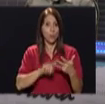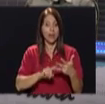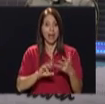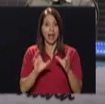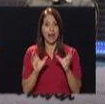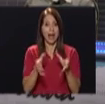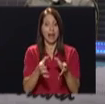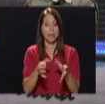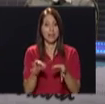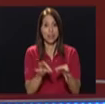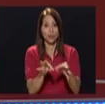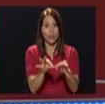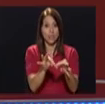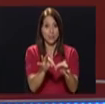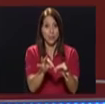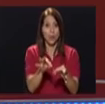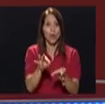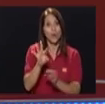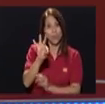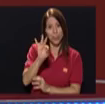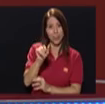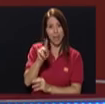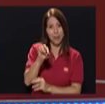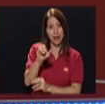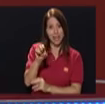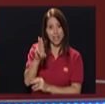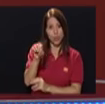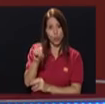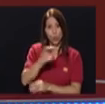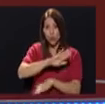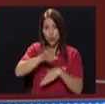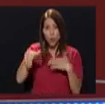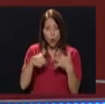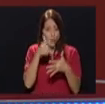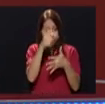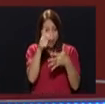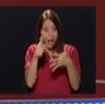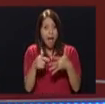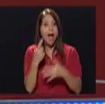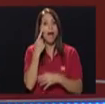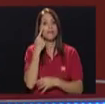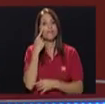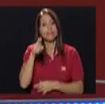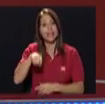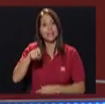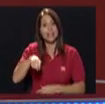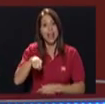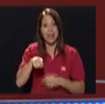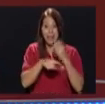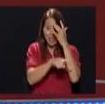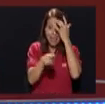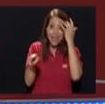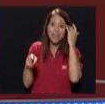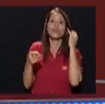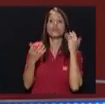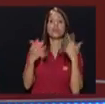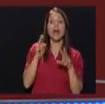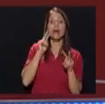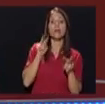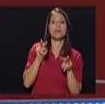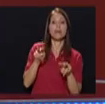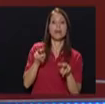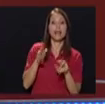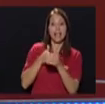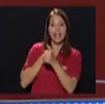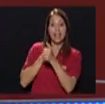Pública, por ejemplo en Tamarindo, las cámaras de turismo, y todos estemos viendo la necesidad, y entonces ellos están regulando que sus guías no